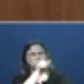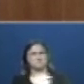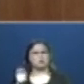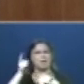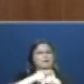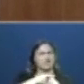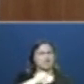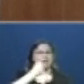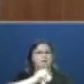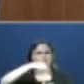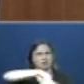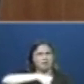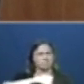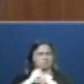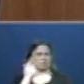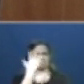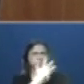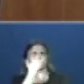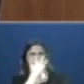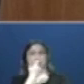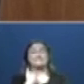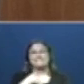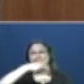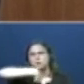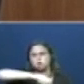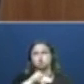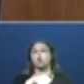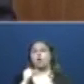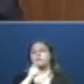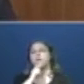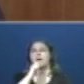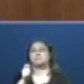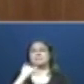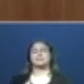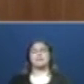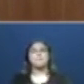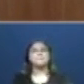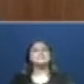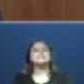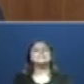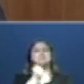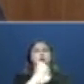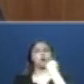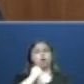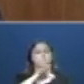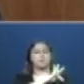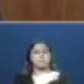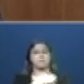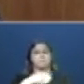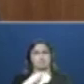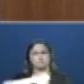trabajadores algo de la de lo que ya hemos advertido formalmente al Ministerio de economía y al propio banco de